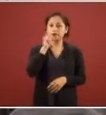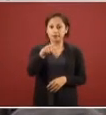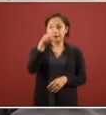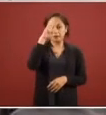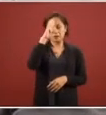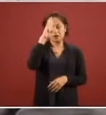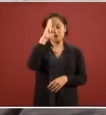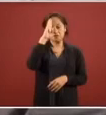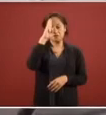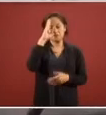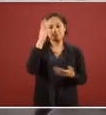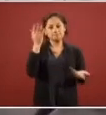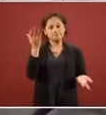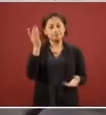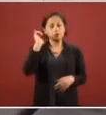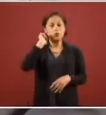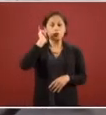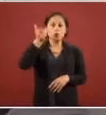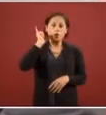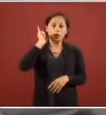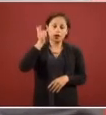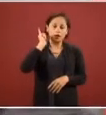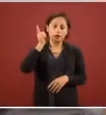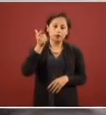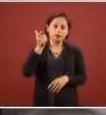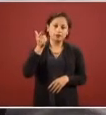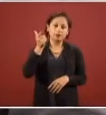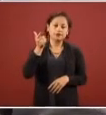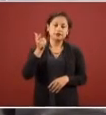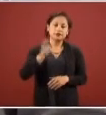que se le